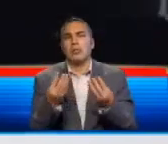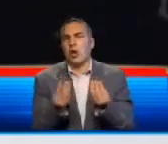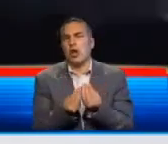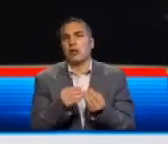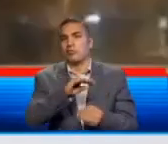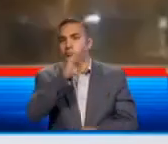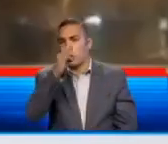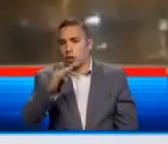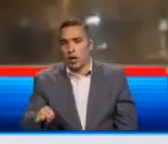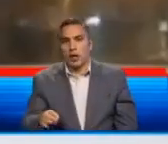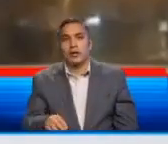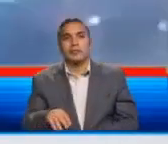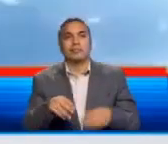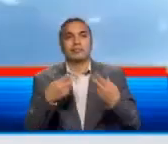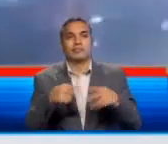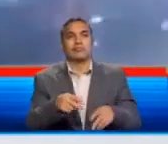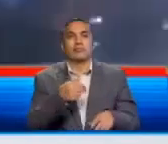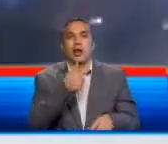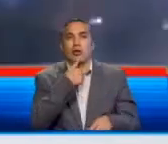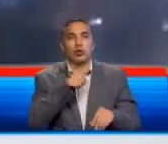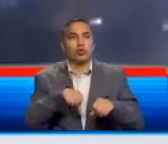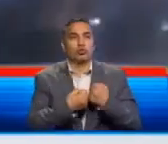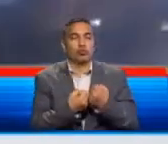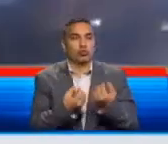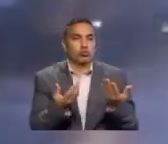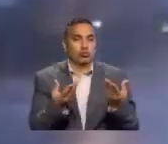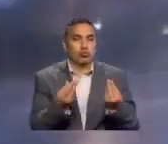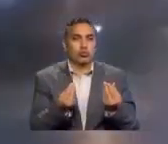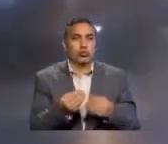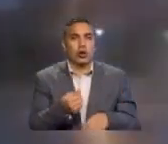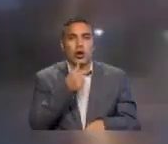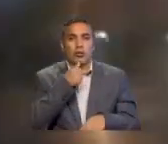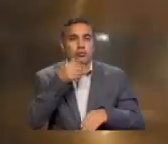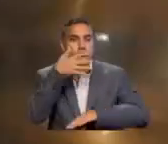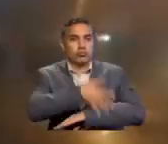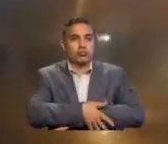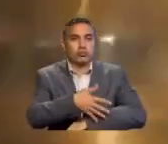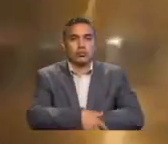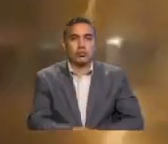quebradas y saturando los sumideros. Juan Pablo Ruiz, TC Televisión.